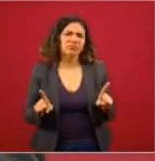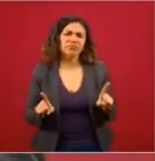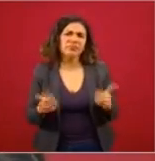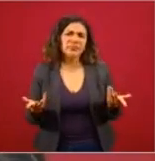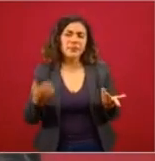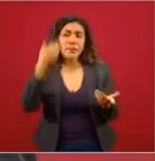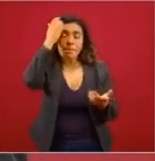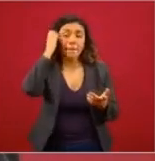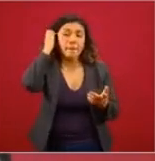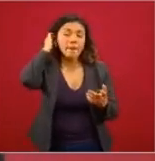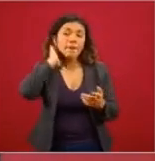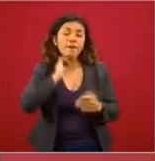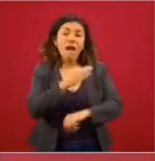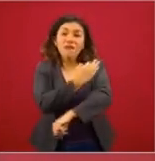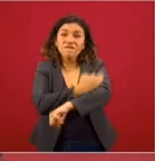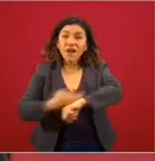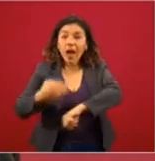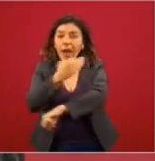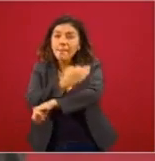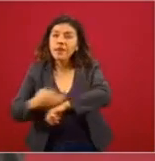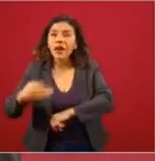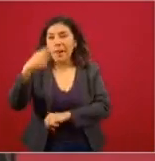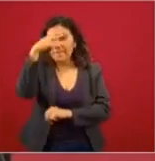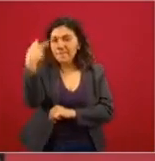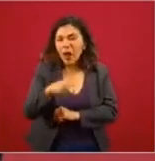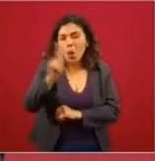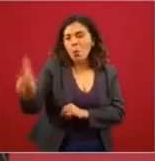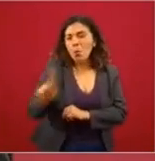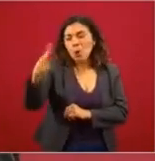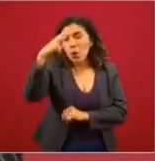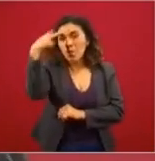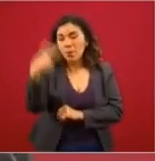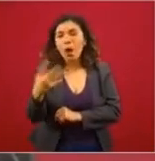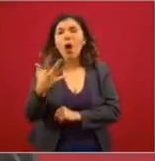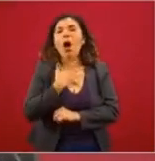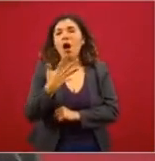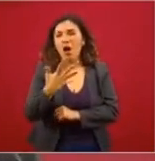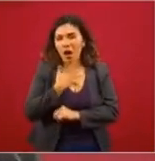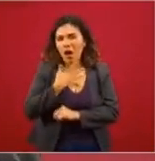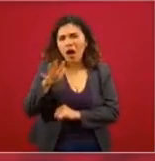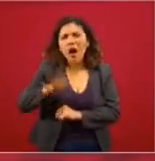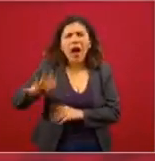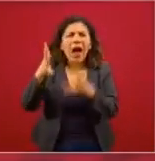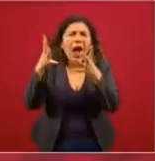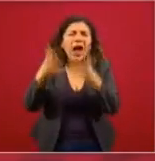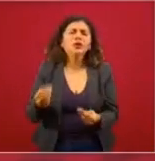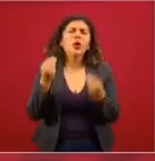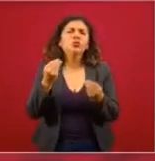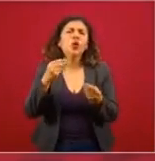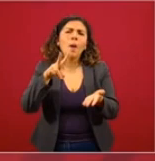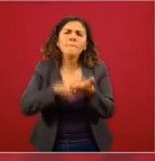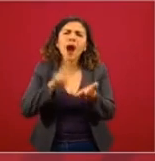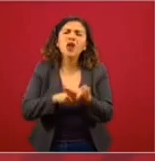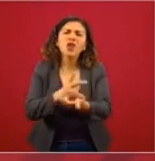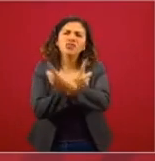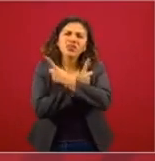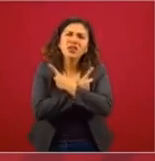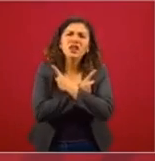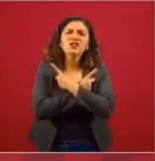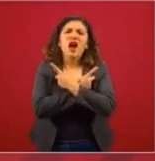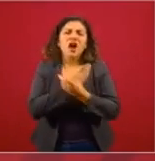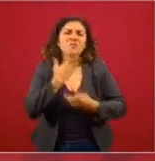En las familias de México, en los pueblos de México, hay una gran reserva de valores culturales,